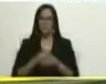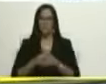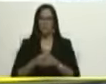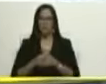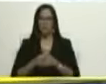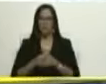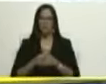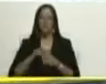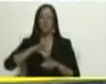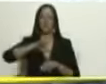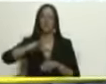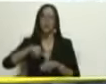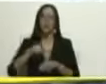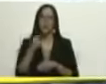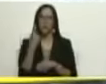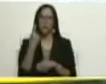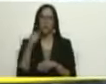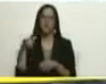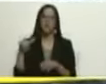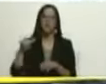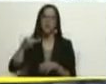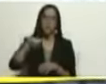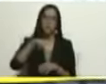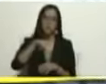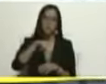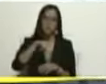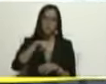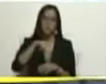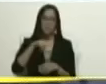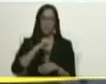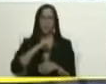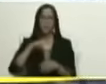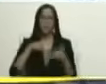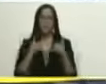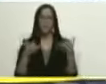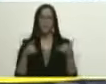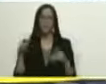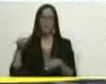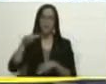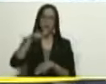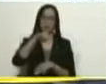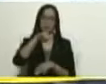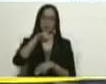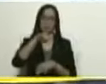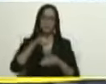fue robado un avión de nuestra línea aérea